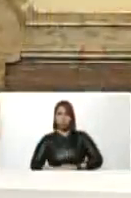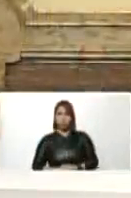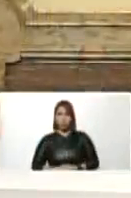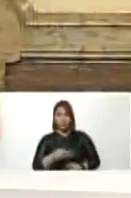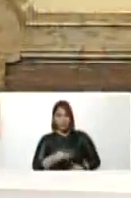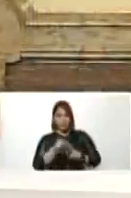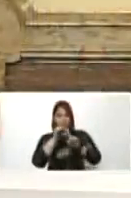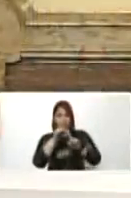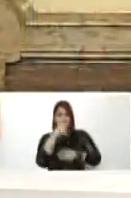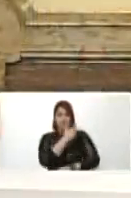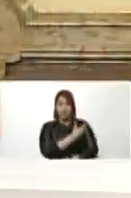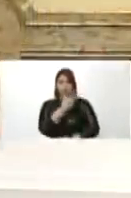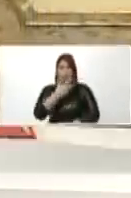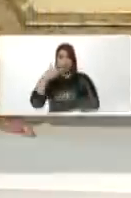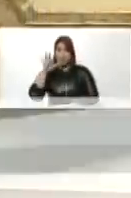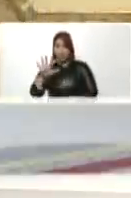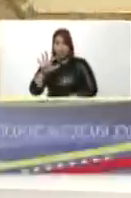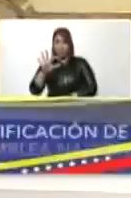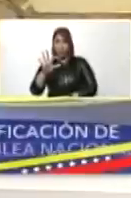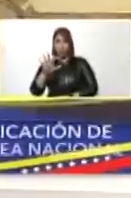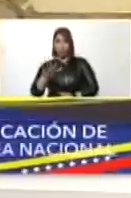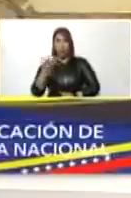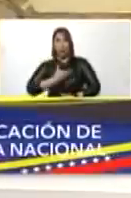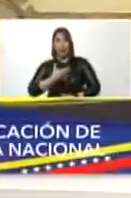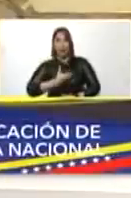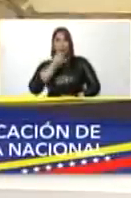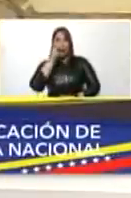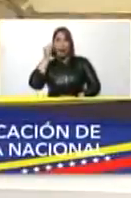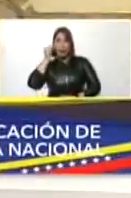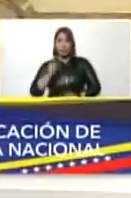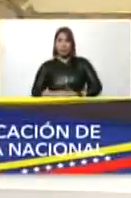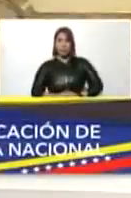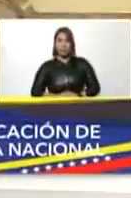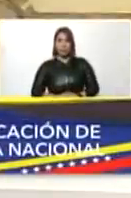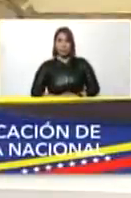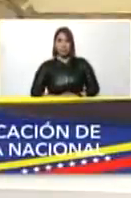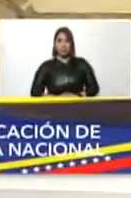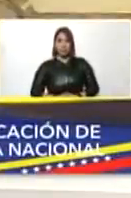se eligieron de 335 alcaldes,